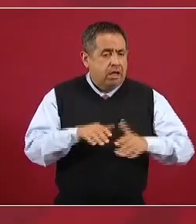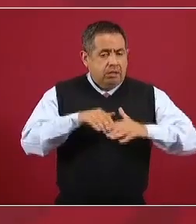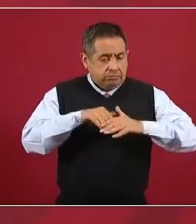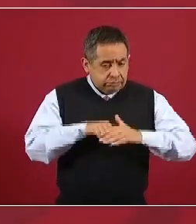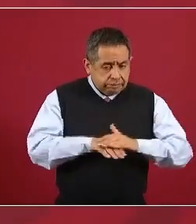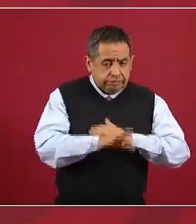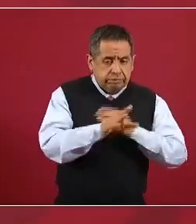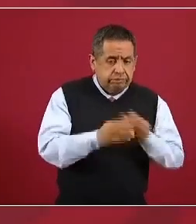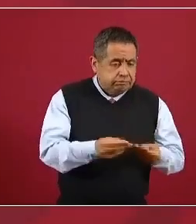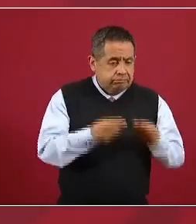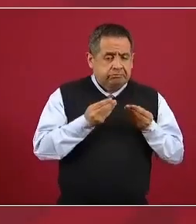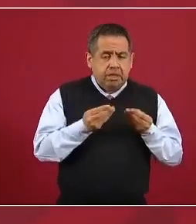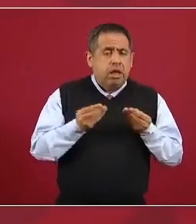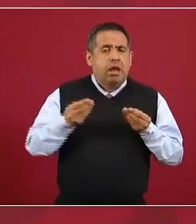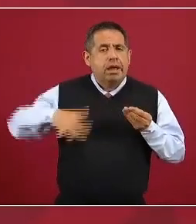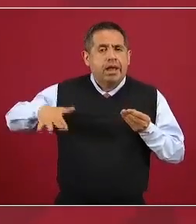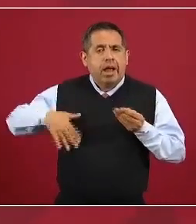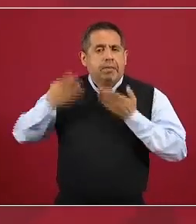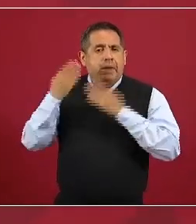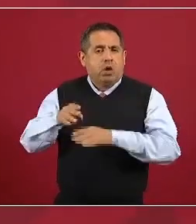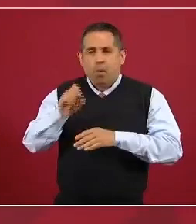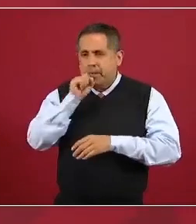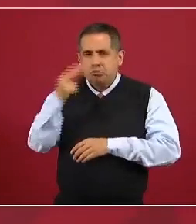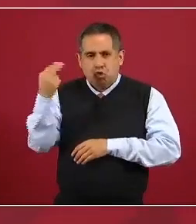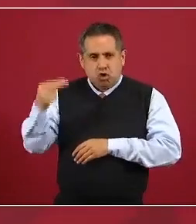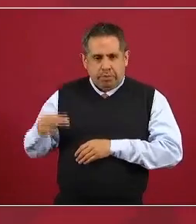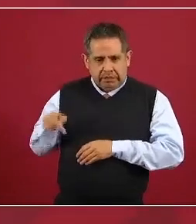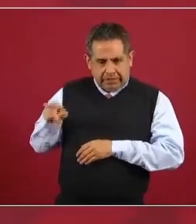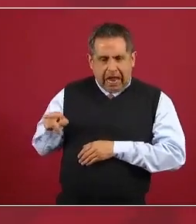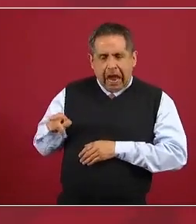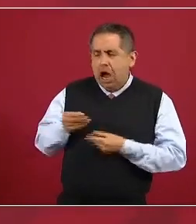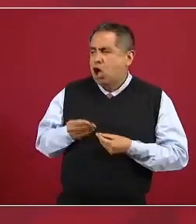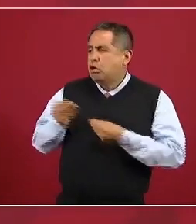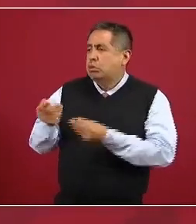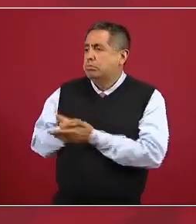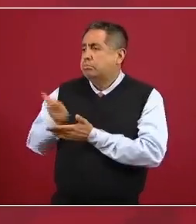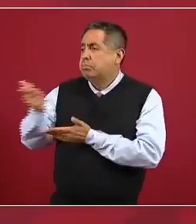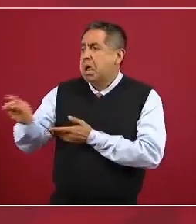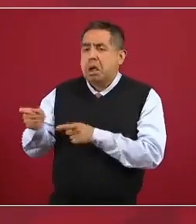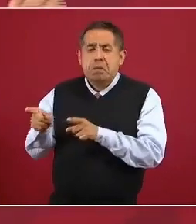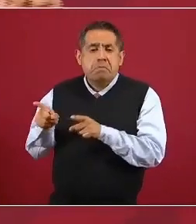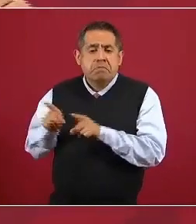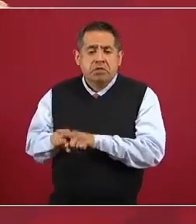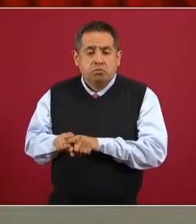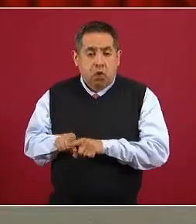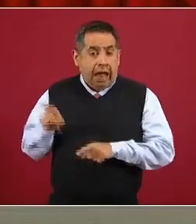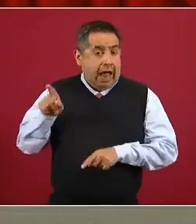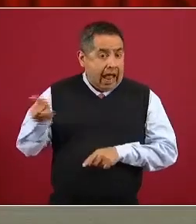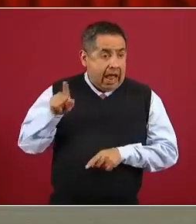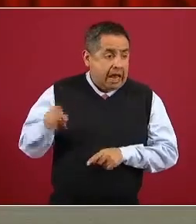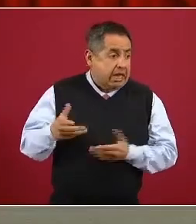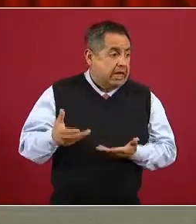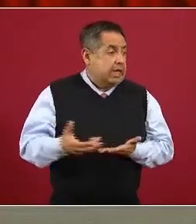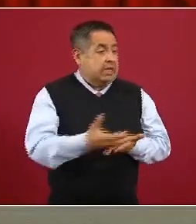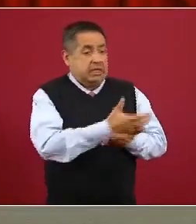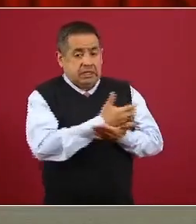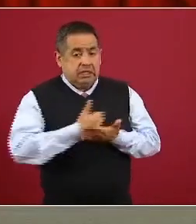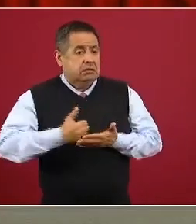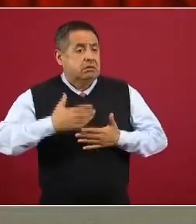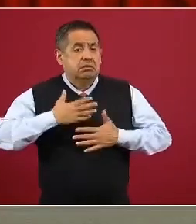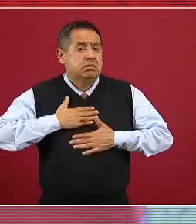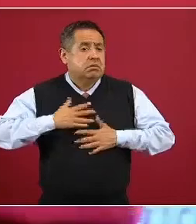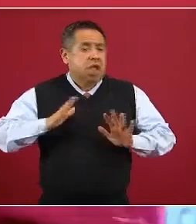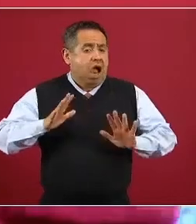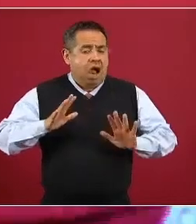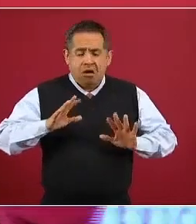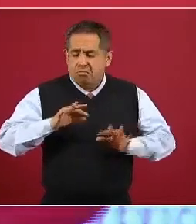sucursal bancaria de los bancos autorizados y ahí pagan, ese dinero llega a la tesorería y